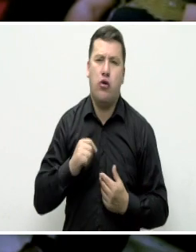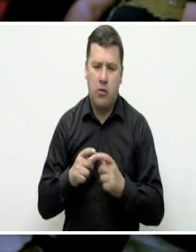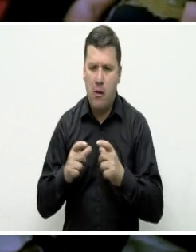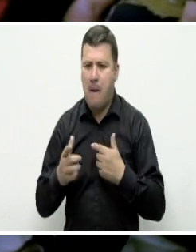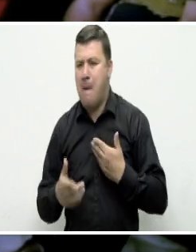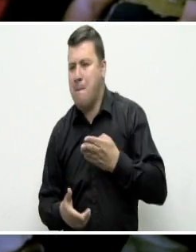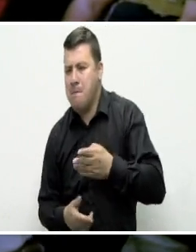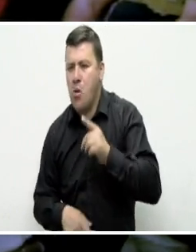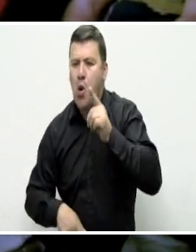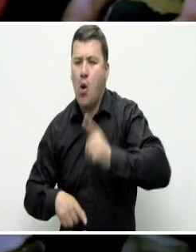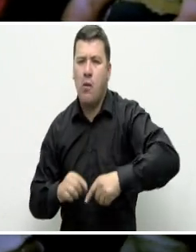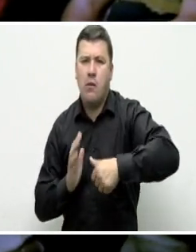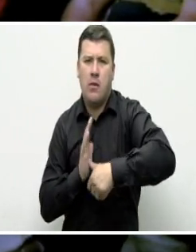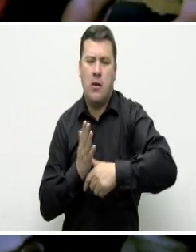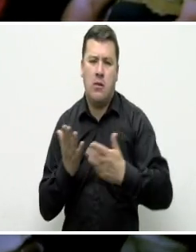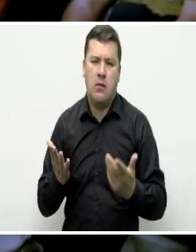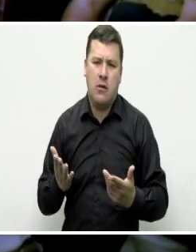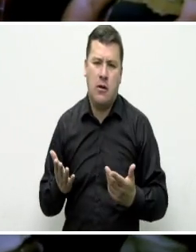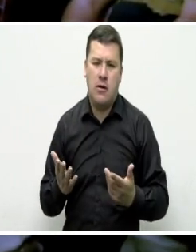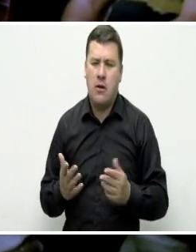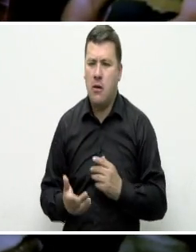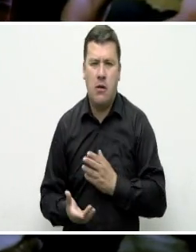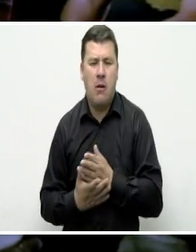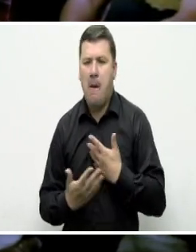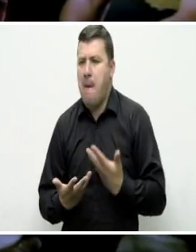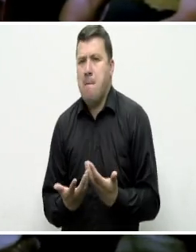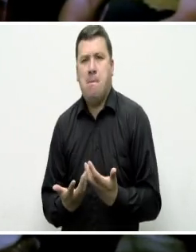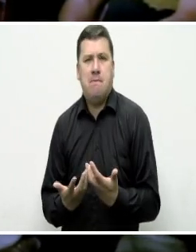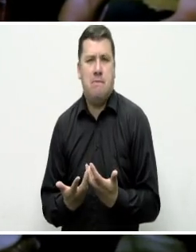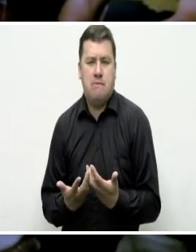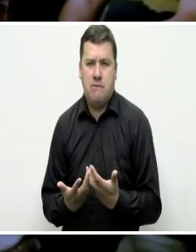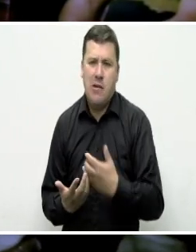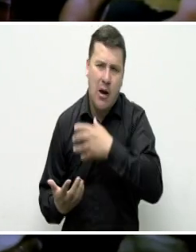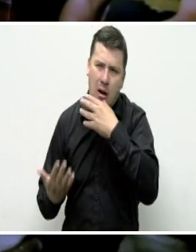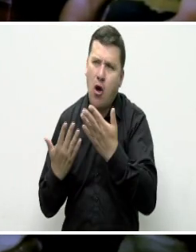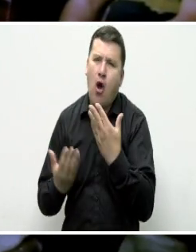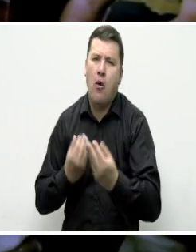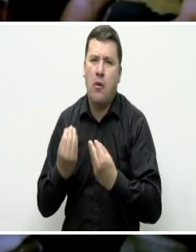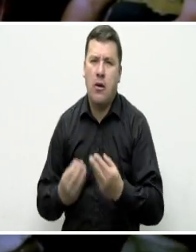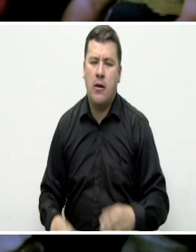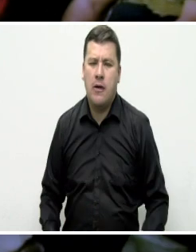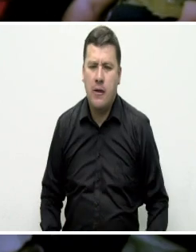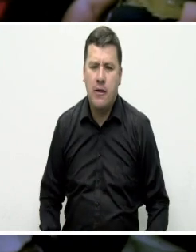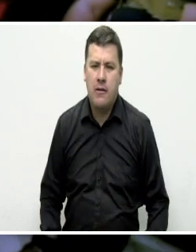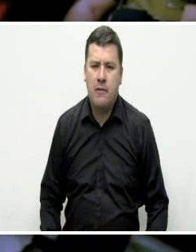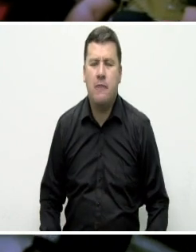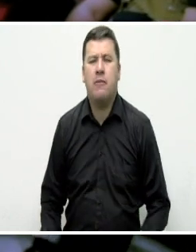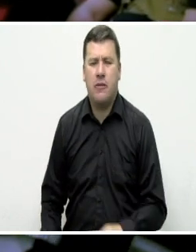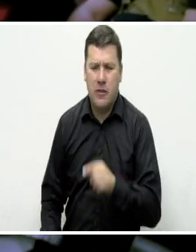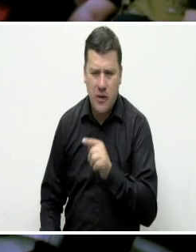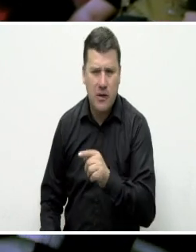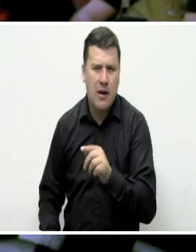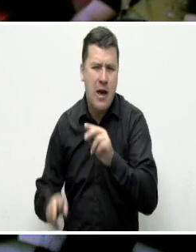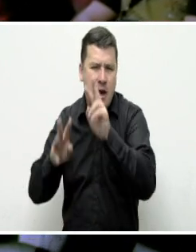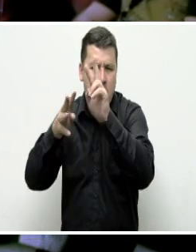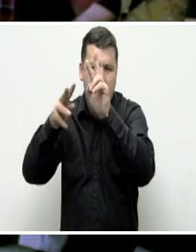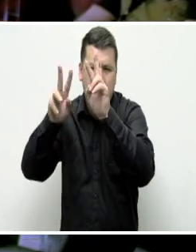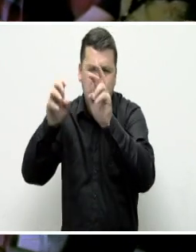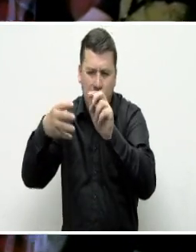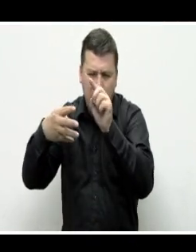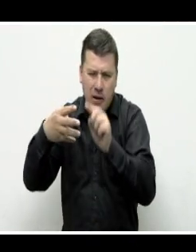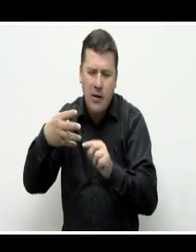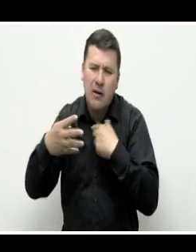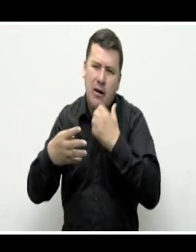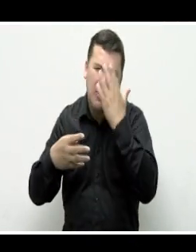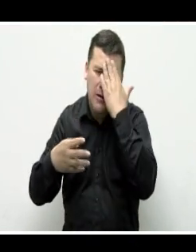mecanismo preciso para poder tener una educación y poder sufragar. Entonces, esos son los temas fundamentales que tenemos